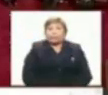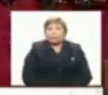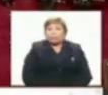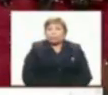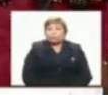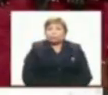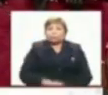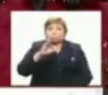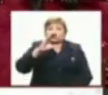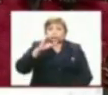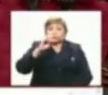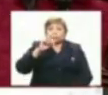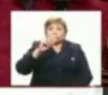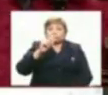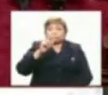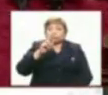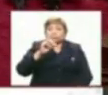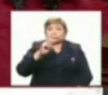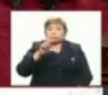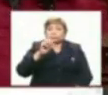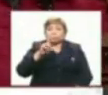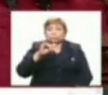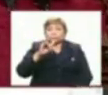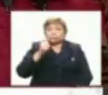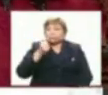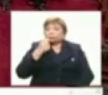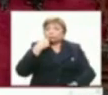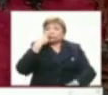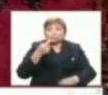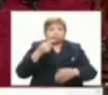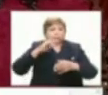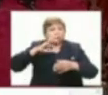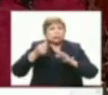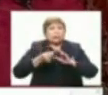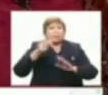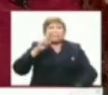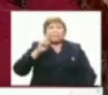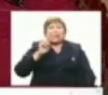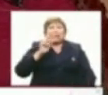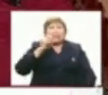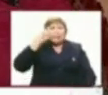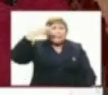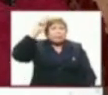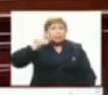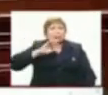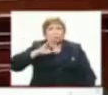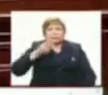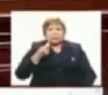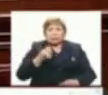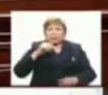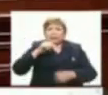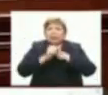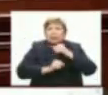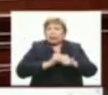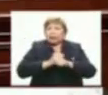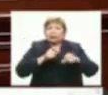La Contraloría ha señalado que la corrupción desfalca más de 20 mil millones de soles al año, es